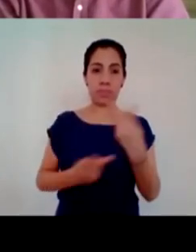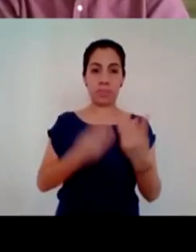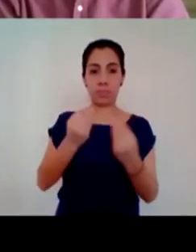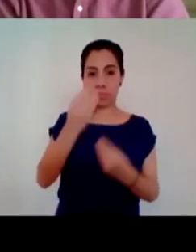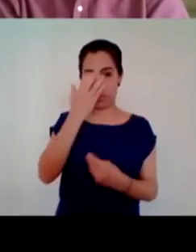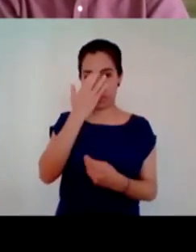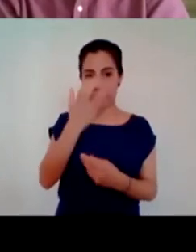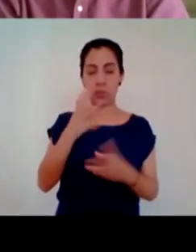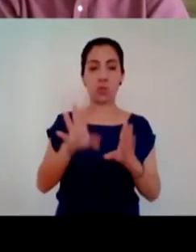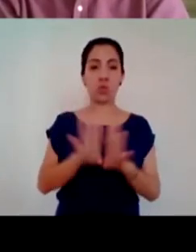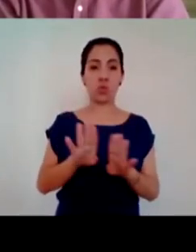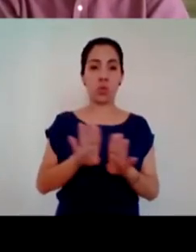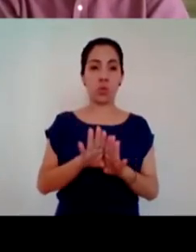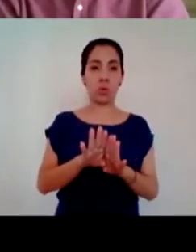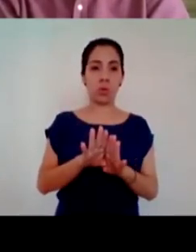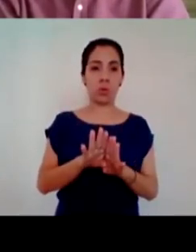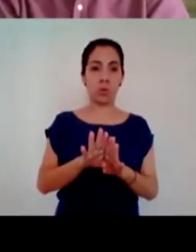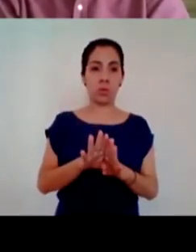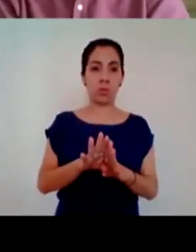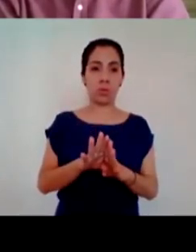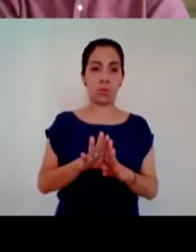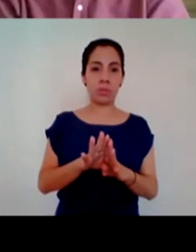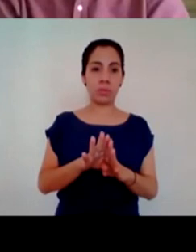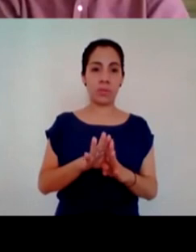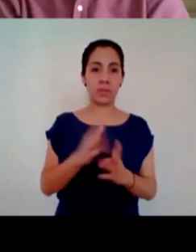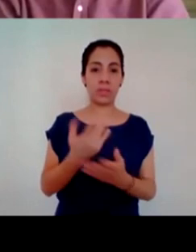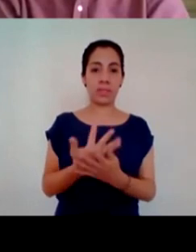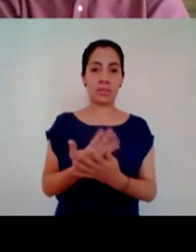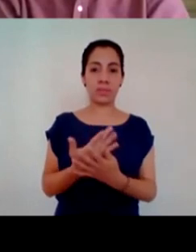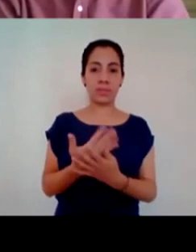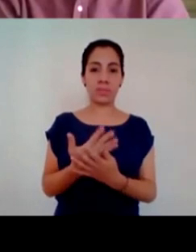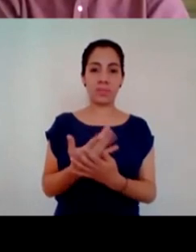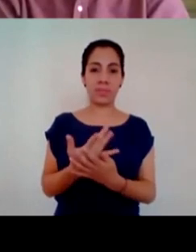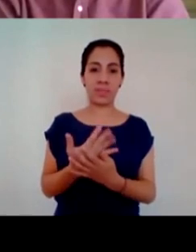cómo brindar atención. Ah, no, bueno, pero espérame. Damos